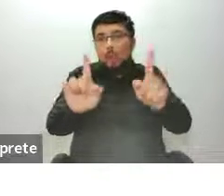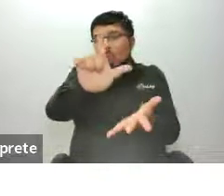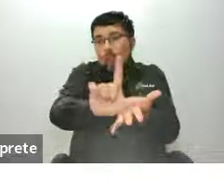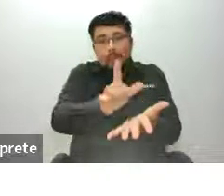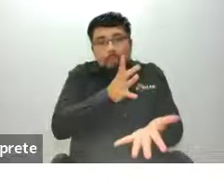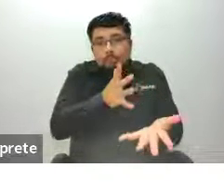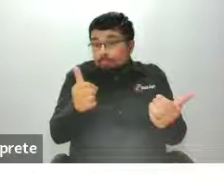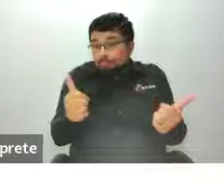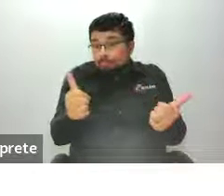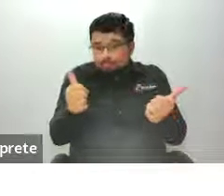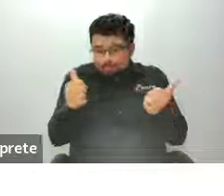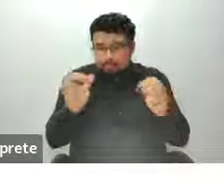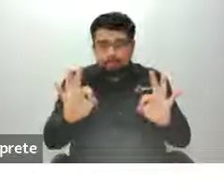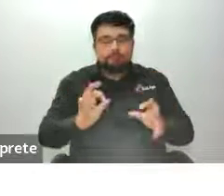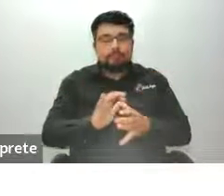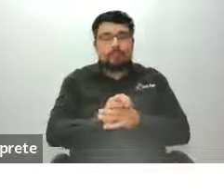Ok, por tanto,